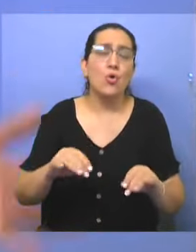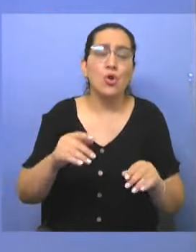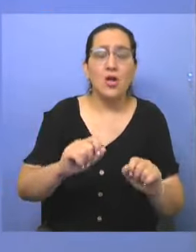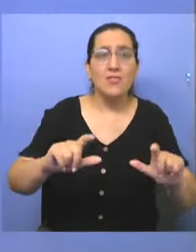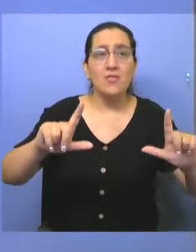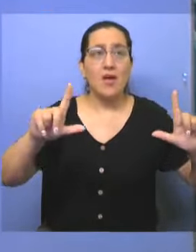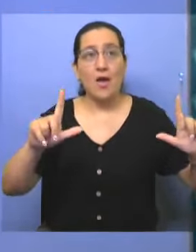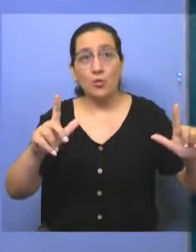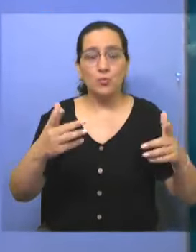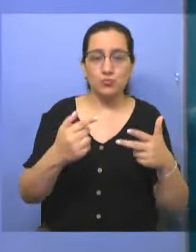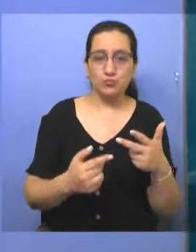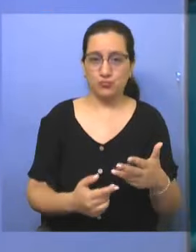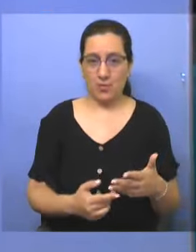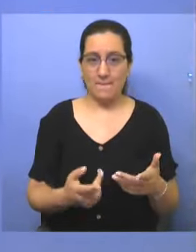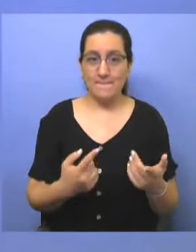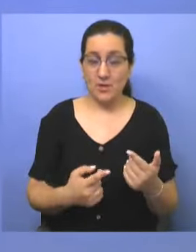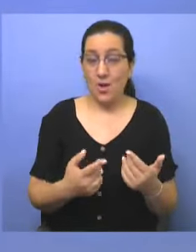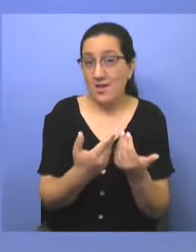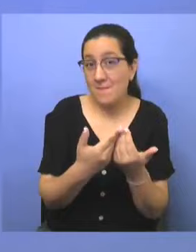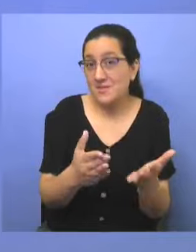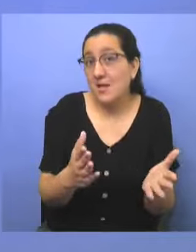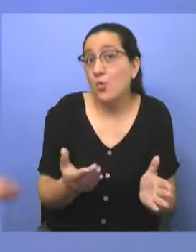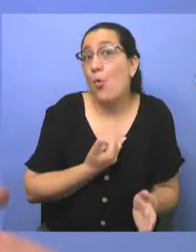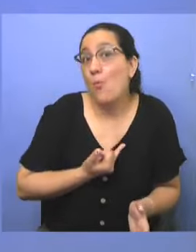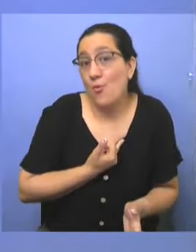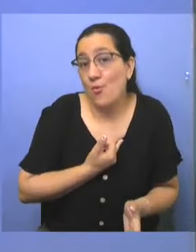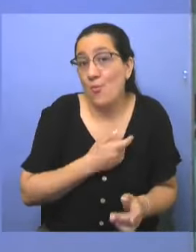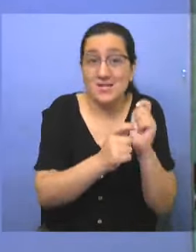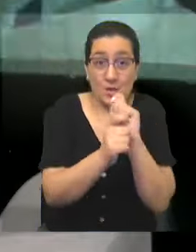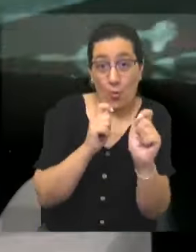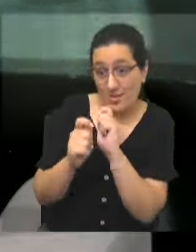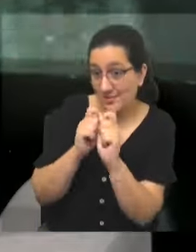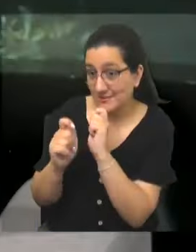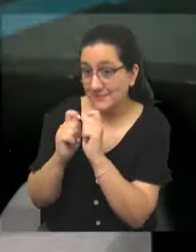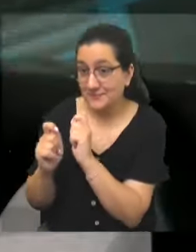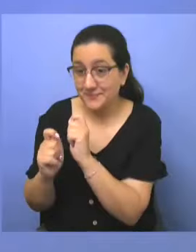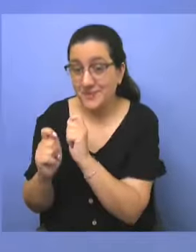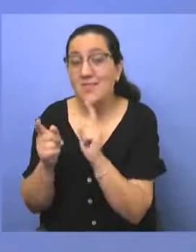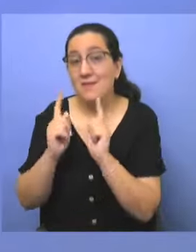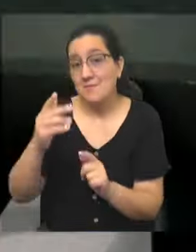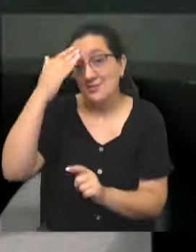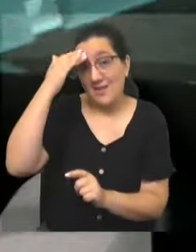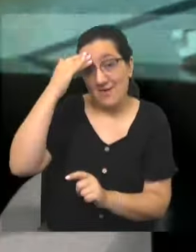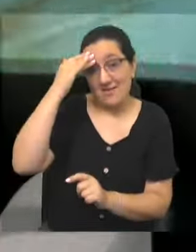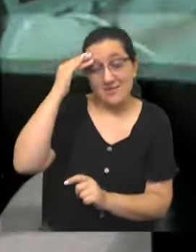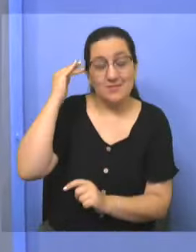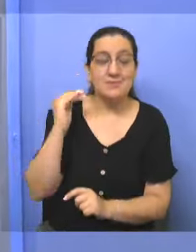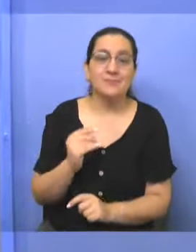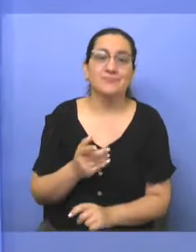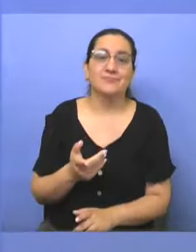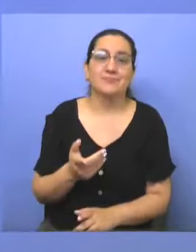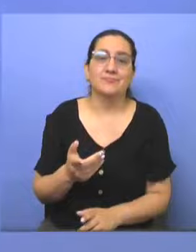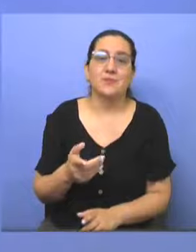Sí. Entonces, por algo hay que empezar. ¿Por dónde se empieza? Por las encuestas. Ah, bien. Tenemos que saber... ¿Cómo daba la vuelta para claro, tenemos que